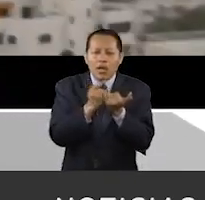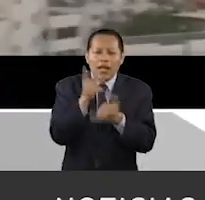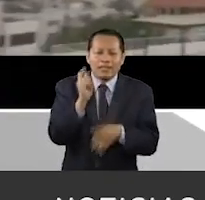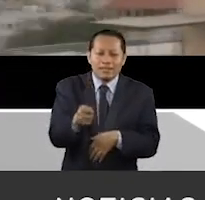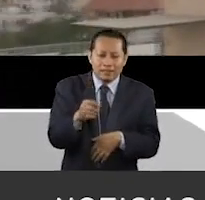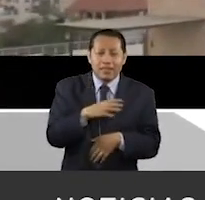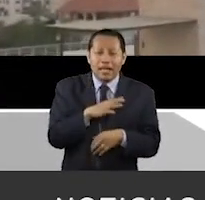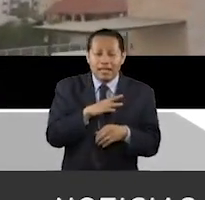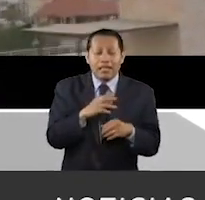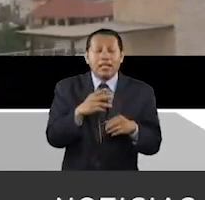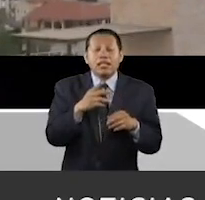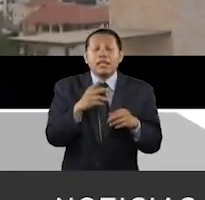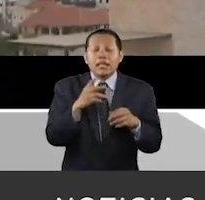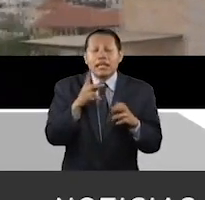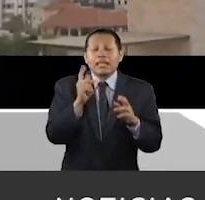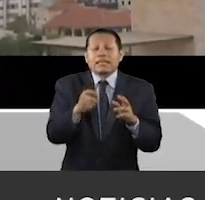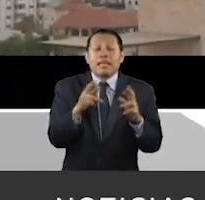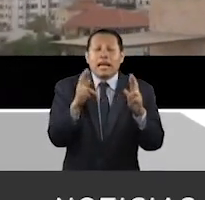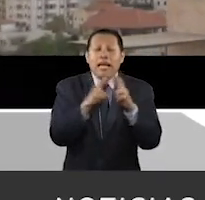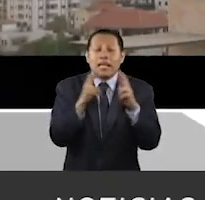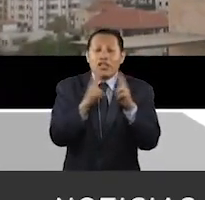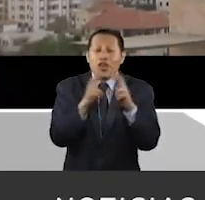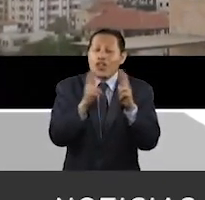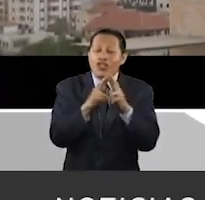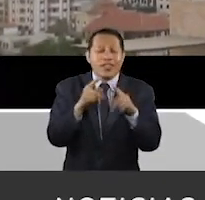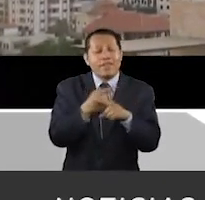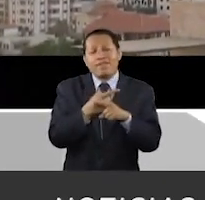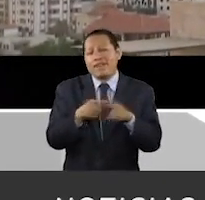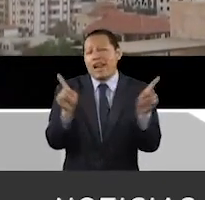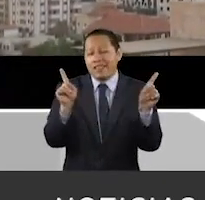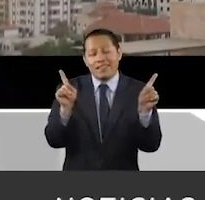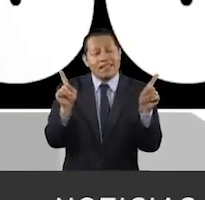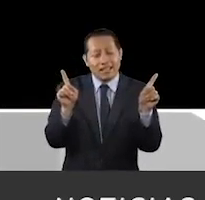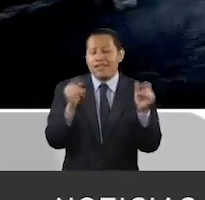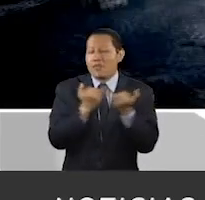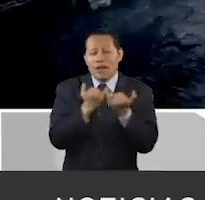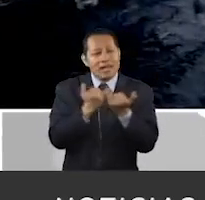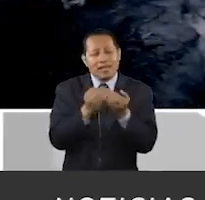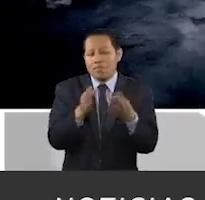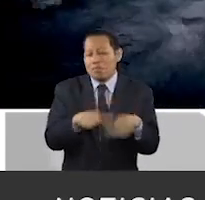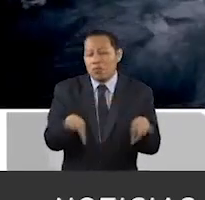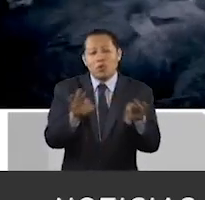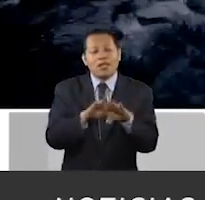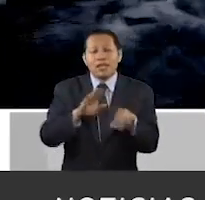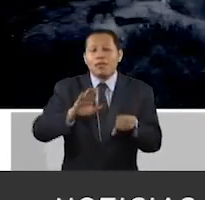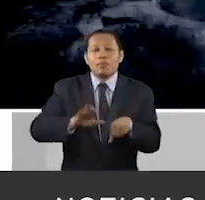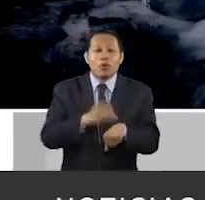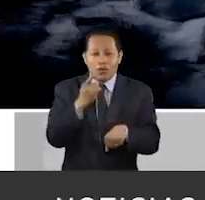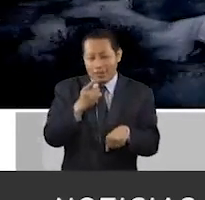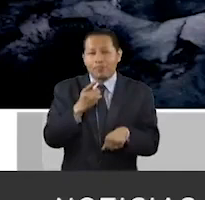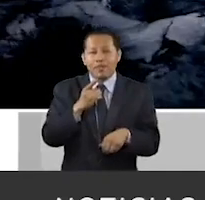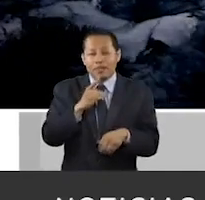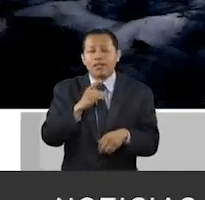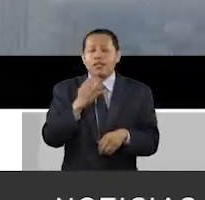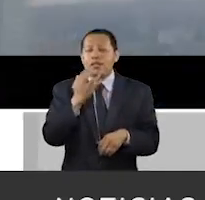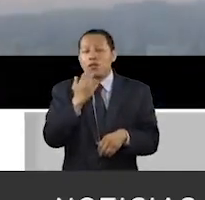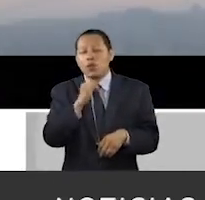discrepancias religiosas, claro, que en este caso son muy importantes porque tanto el judaísmo como el